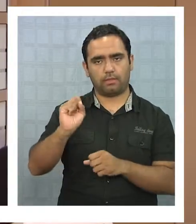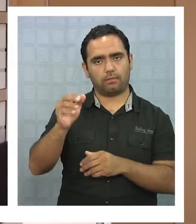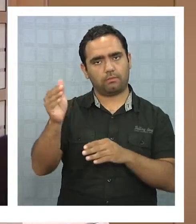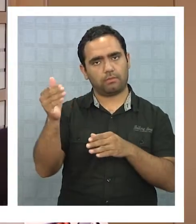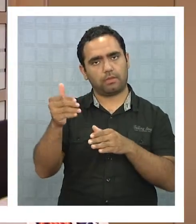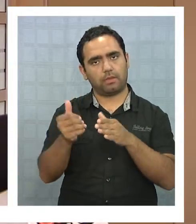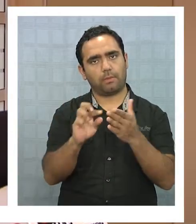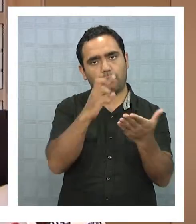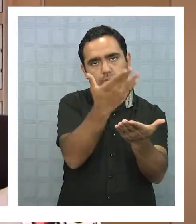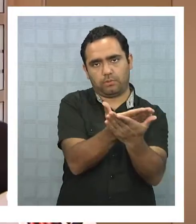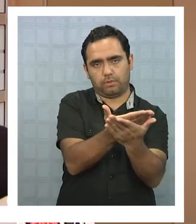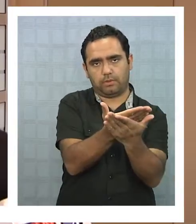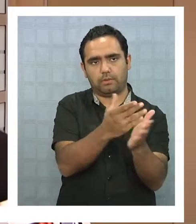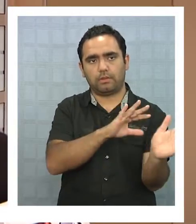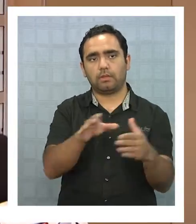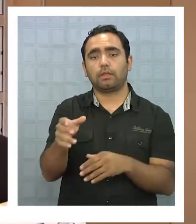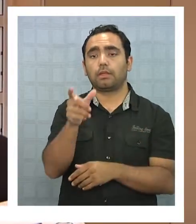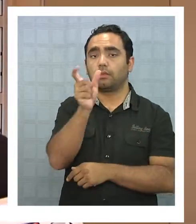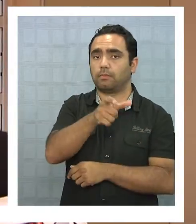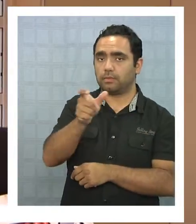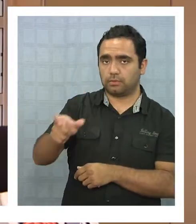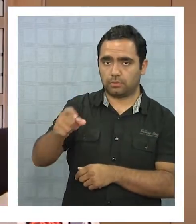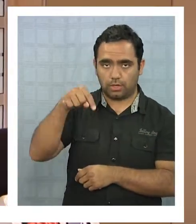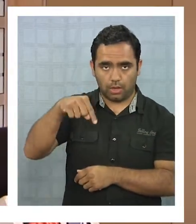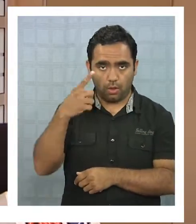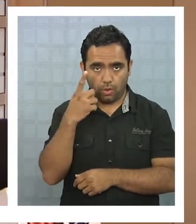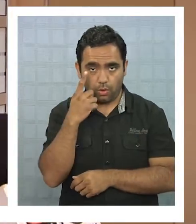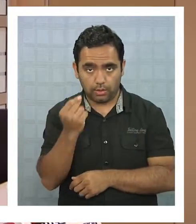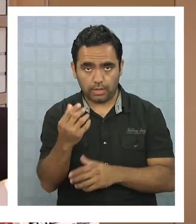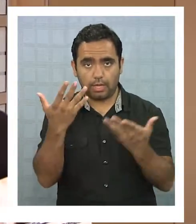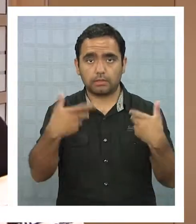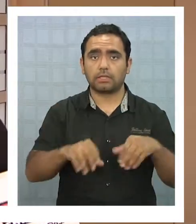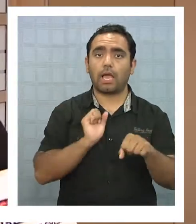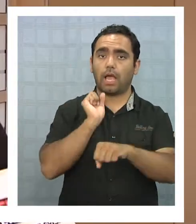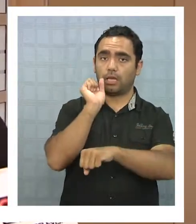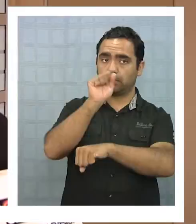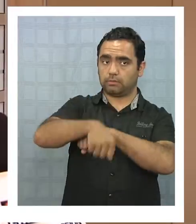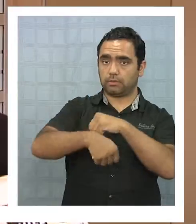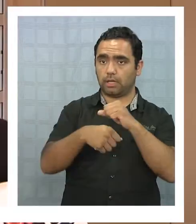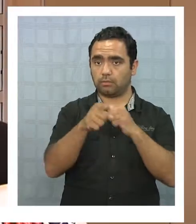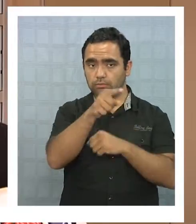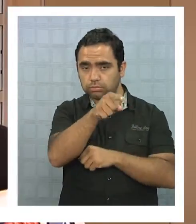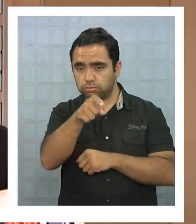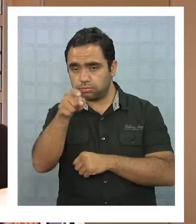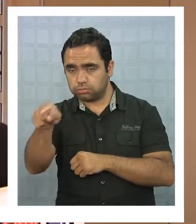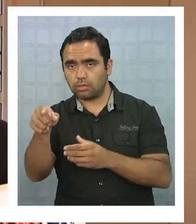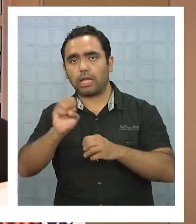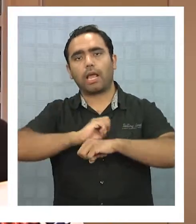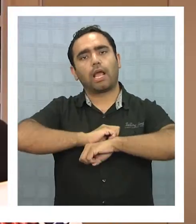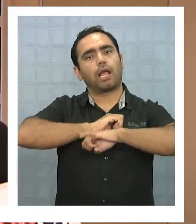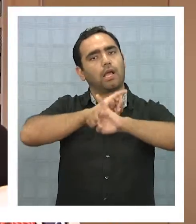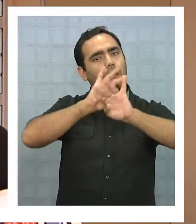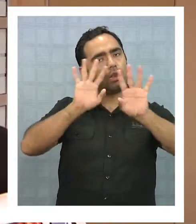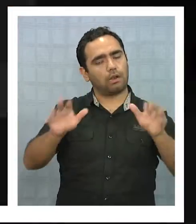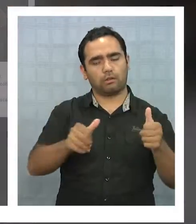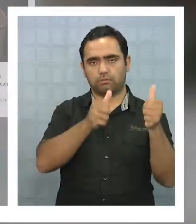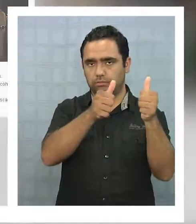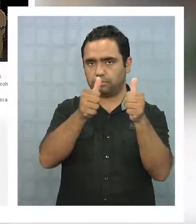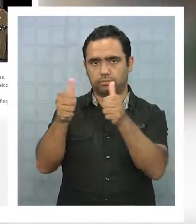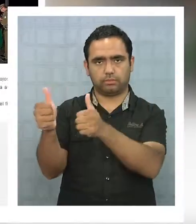manera que los candidatos que hoy día están aceptados como tales no tienen reproche desde ese punto de